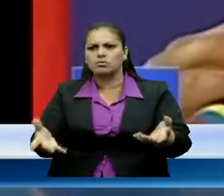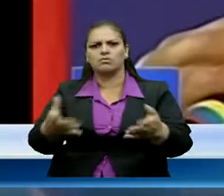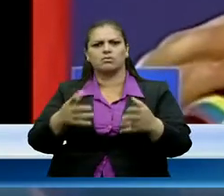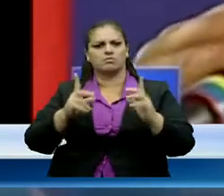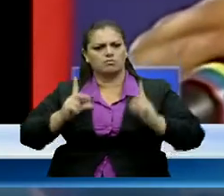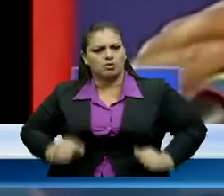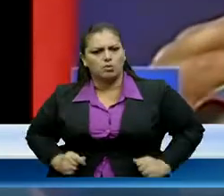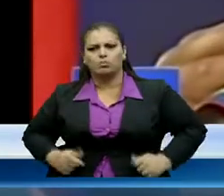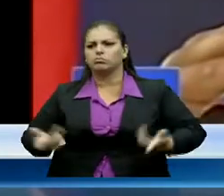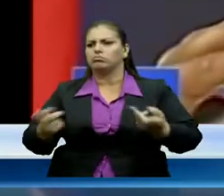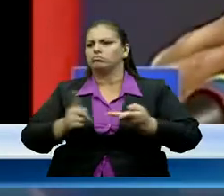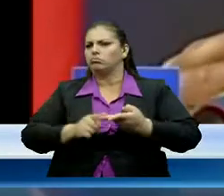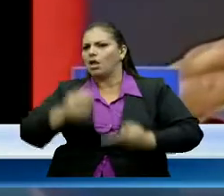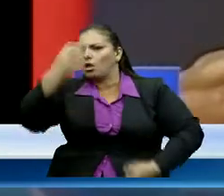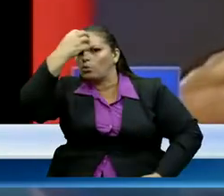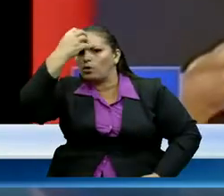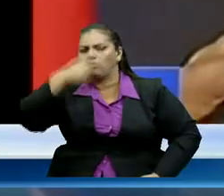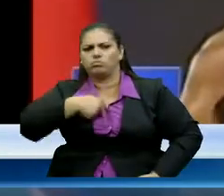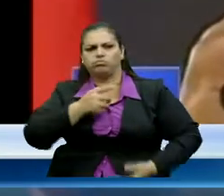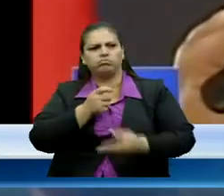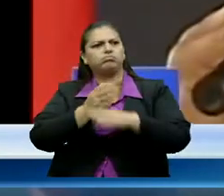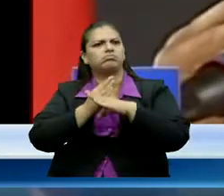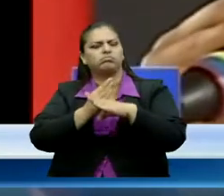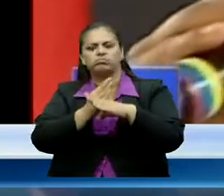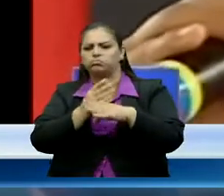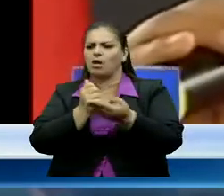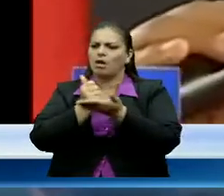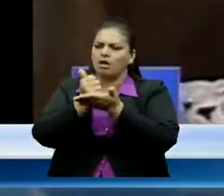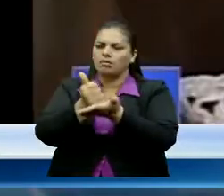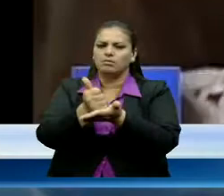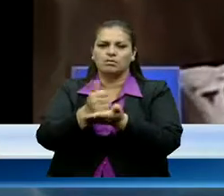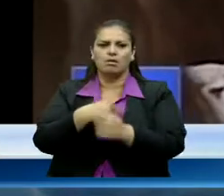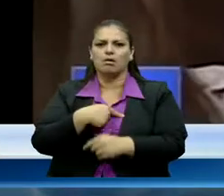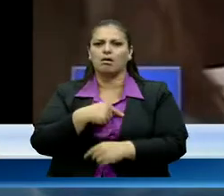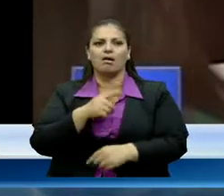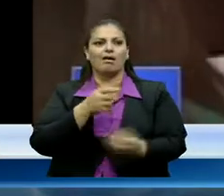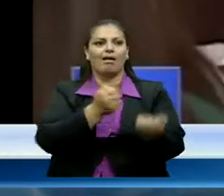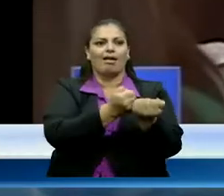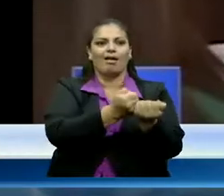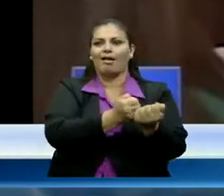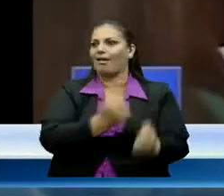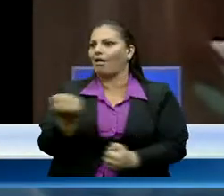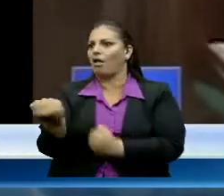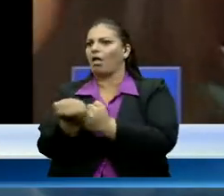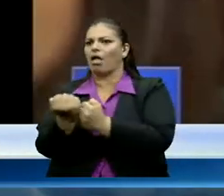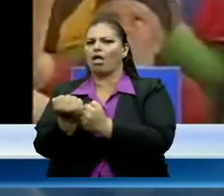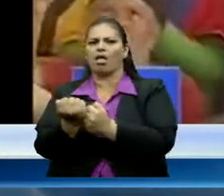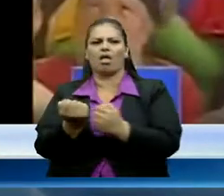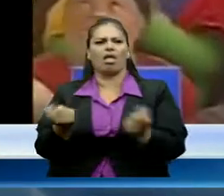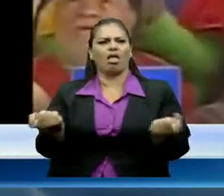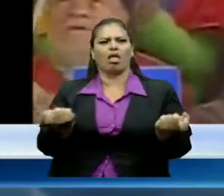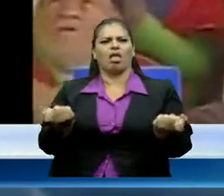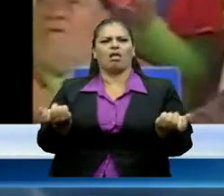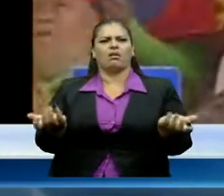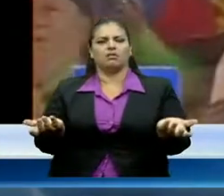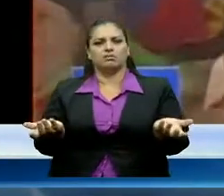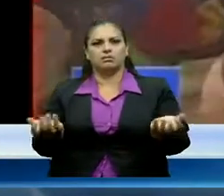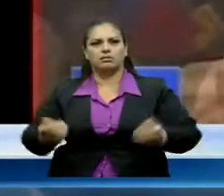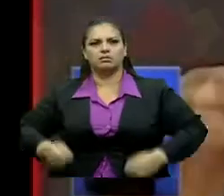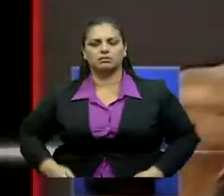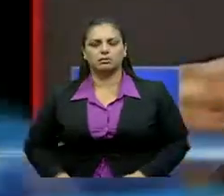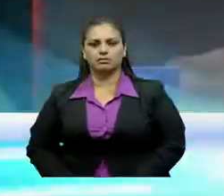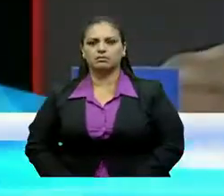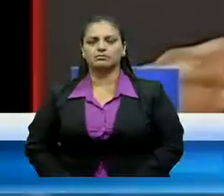una propuesta de privatizar la salud, hacer hospitales privados en zona franca, es decir, exonerado de impuestos.